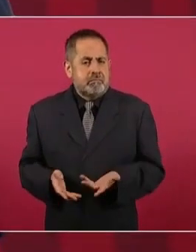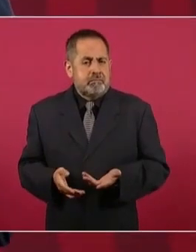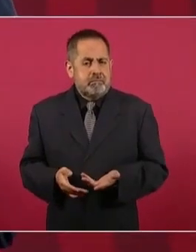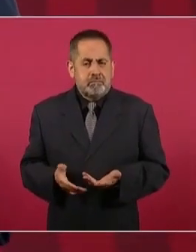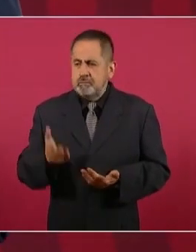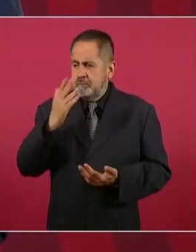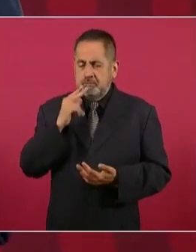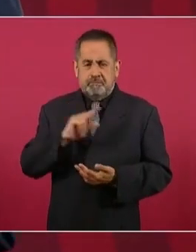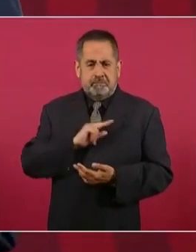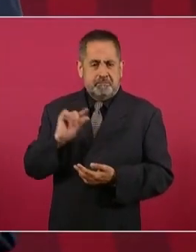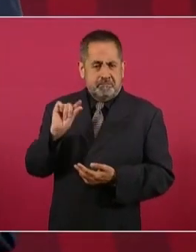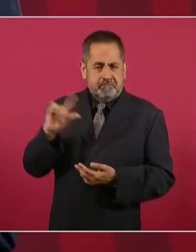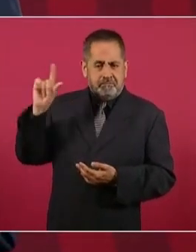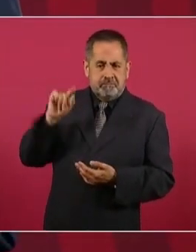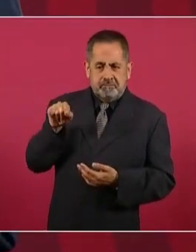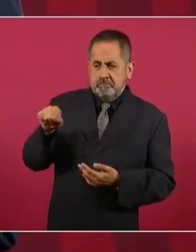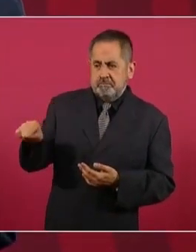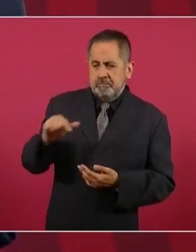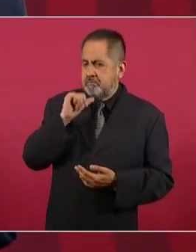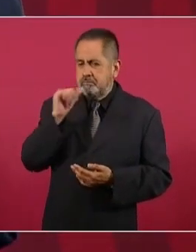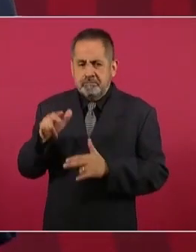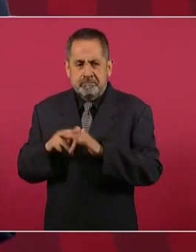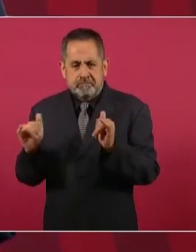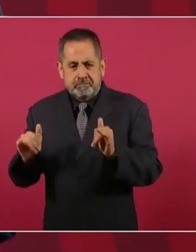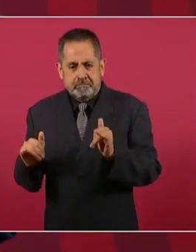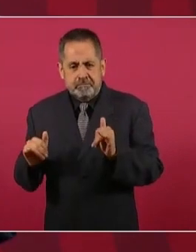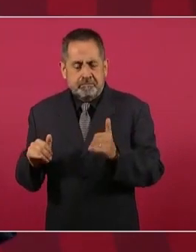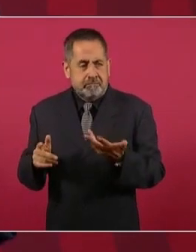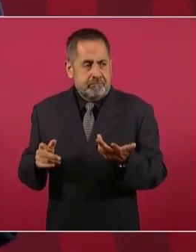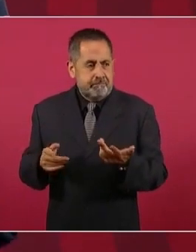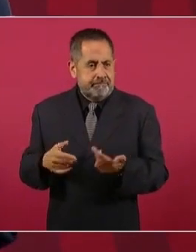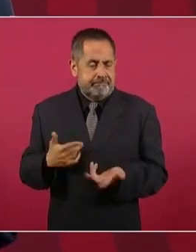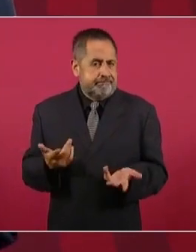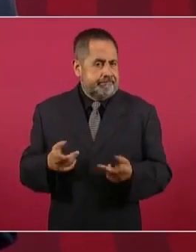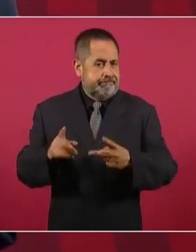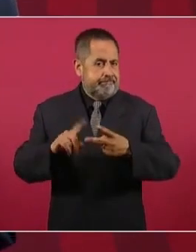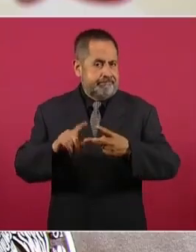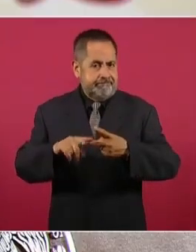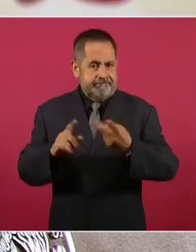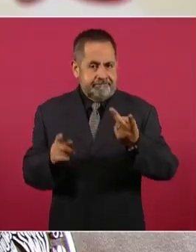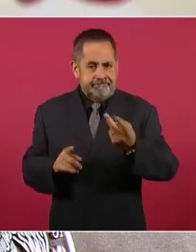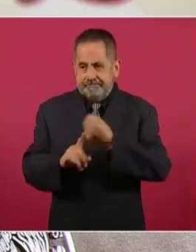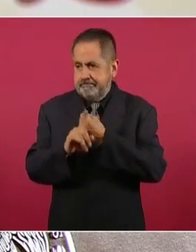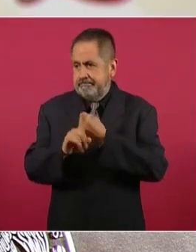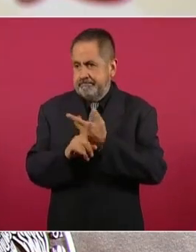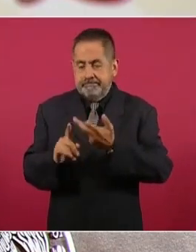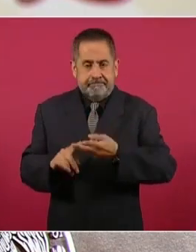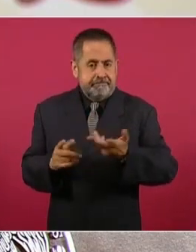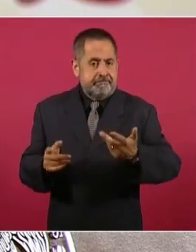ni especialistas? Que ese es el segundo problema.